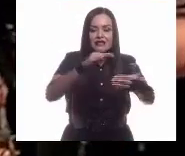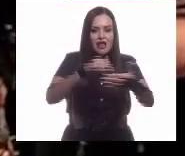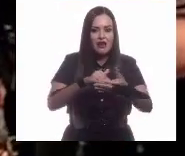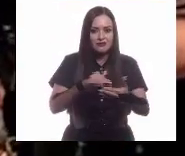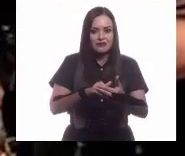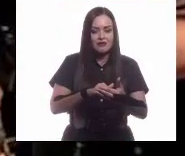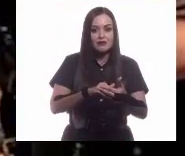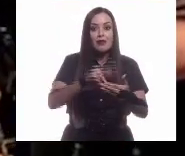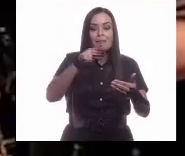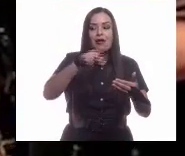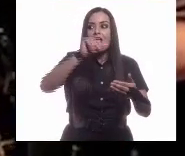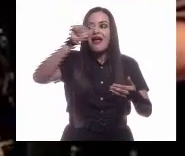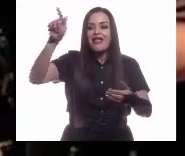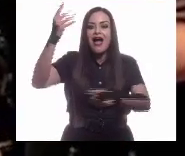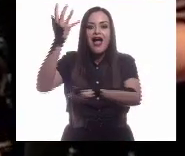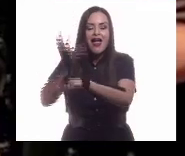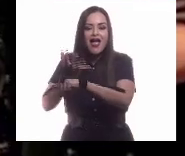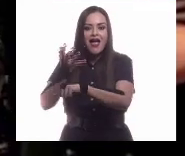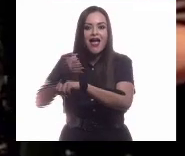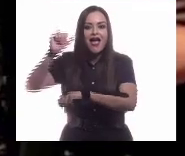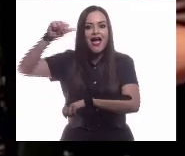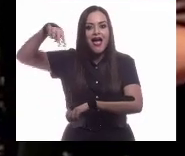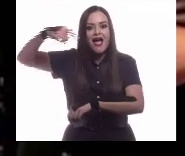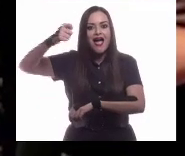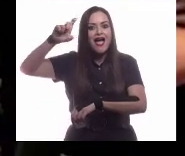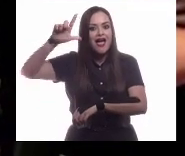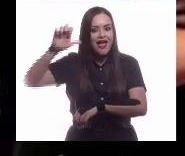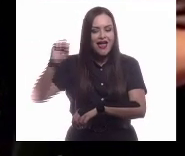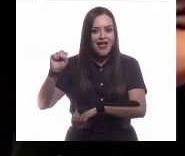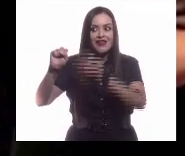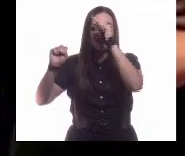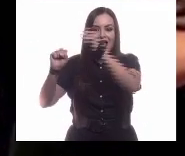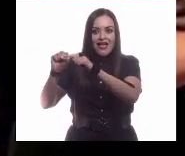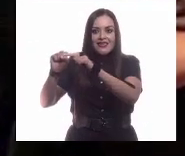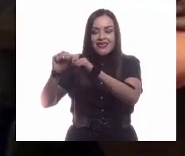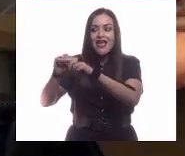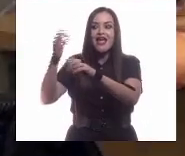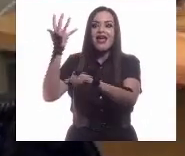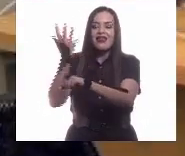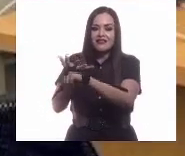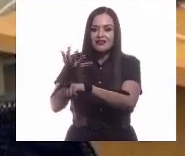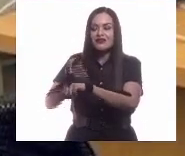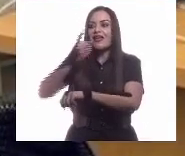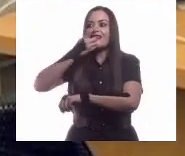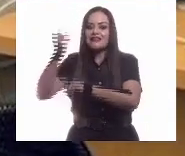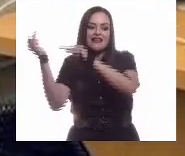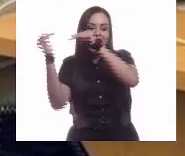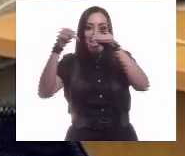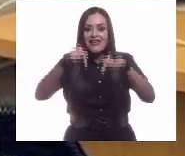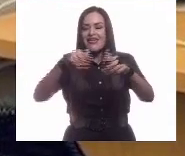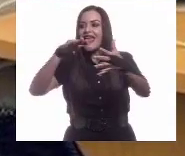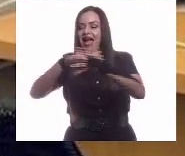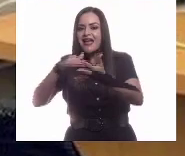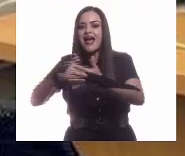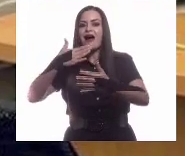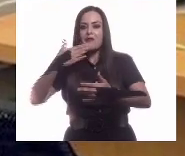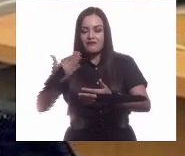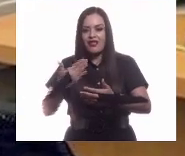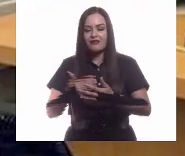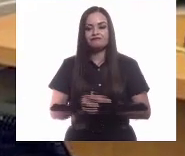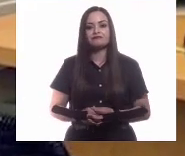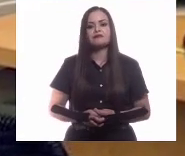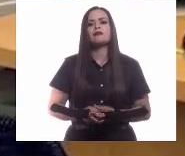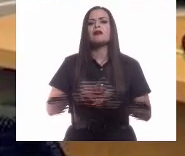de Los Ángeles, California, donde se nos promueve en los Estados Unidos, que es el primer mercado emisor de